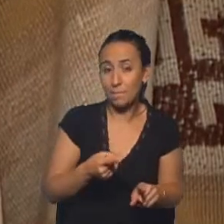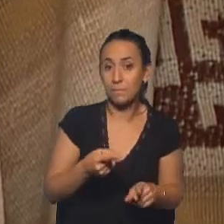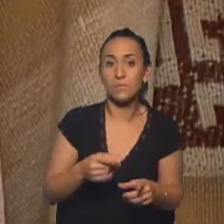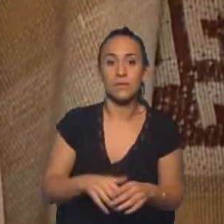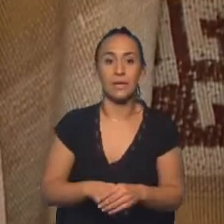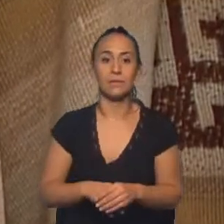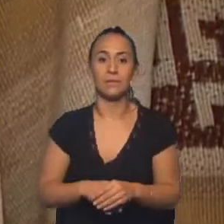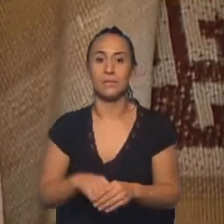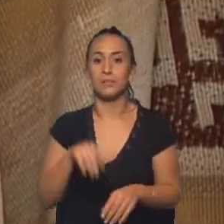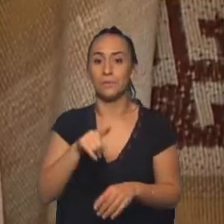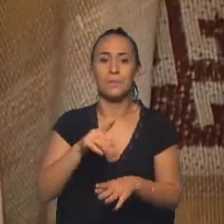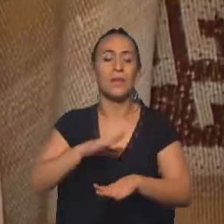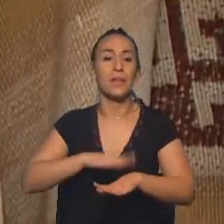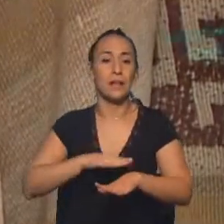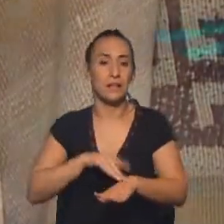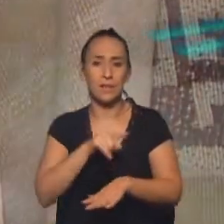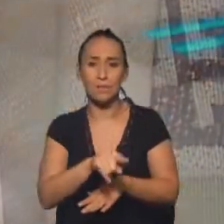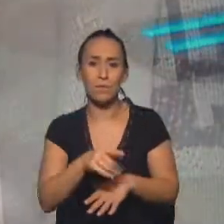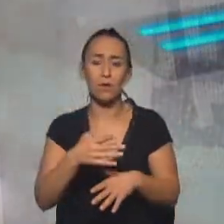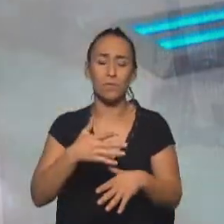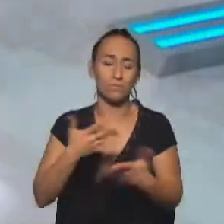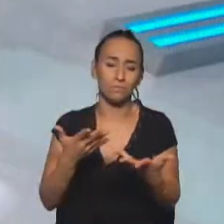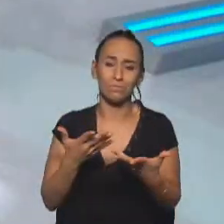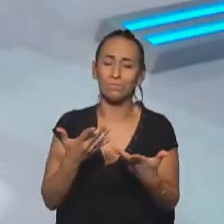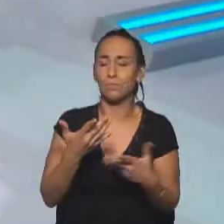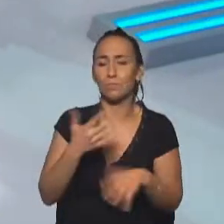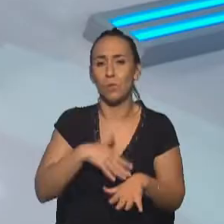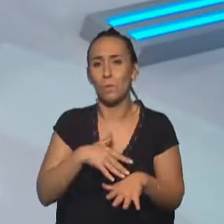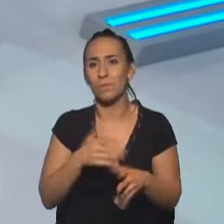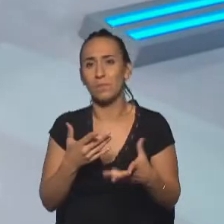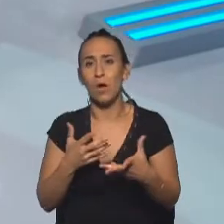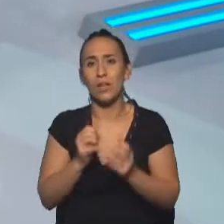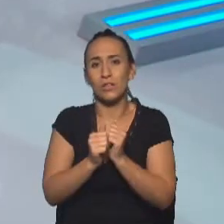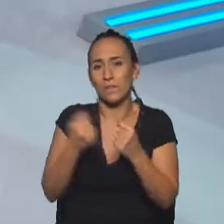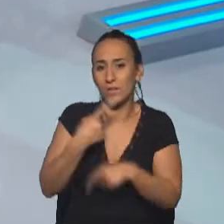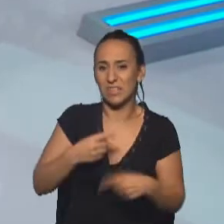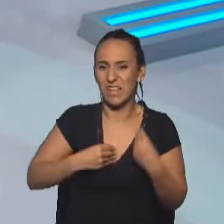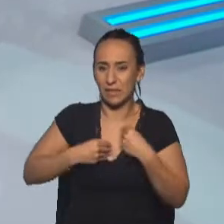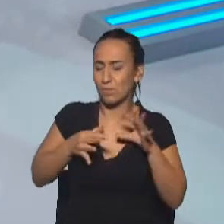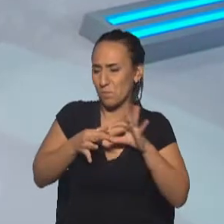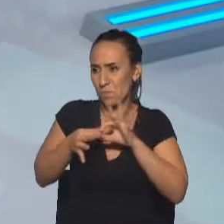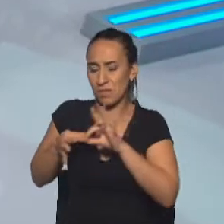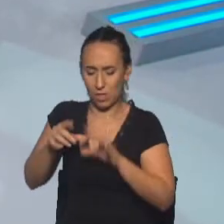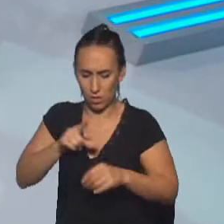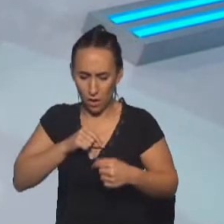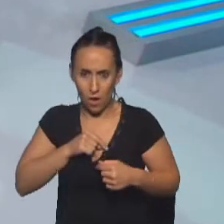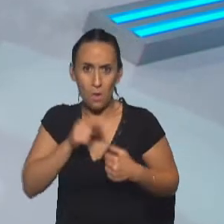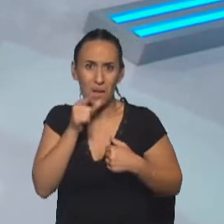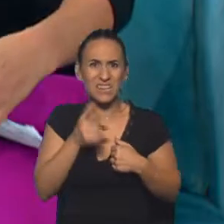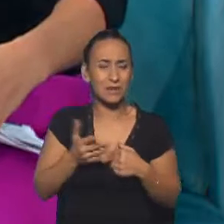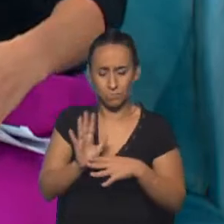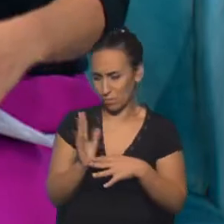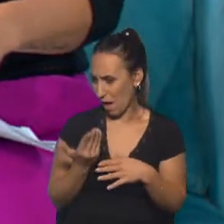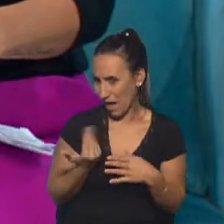maneras extrañas, podríamos decir. Cuando nos metemos en estas historias sentimos que el dolor está muy cerca. Parece que todo hubiera sucedido